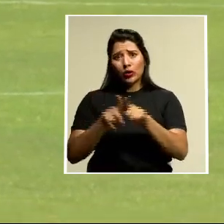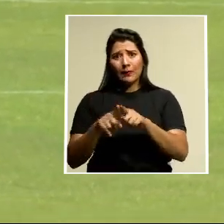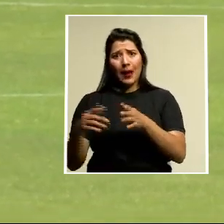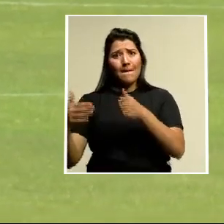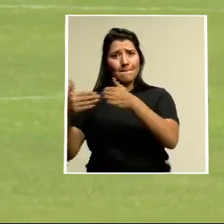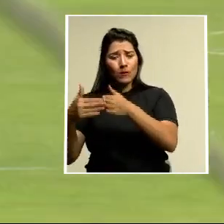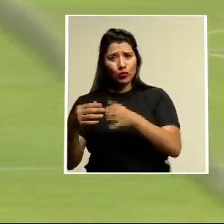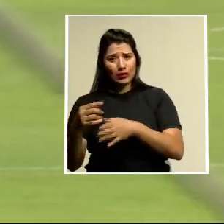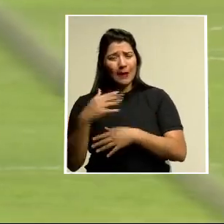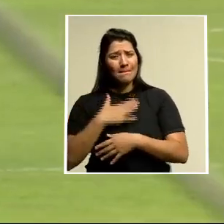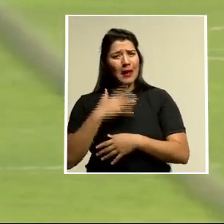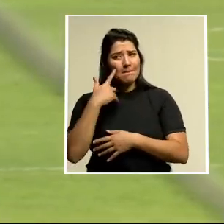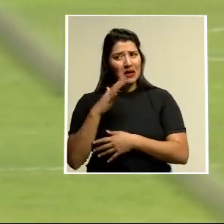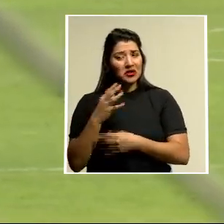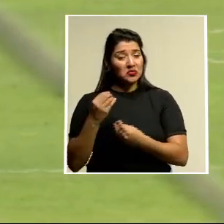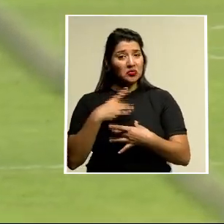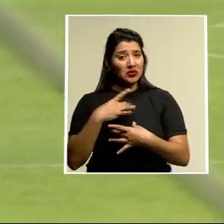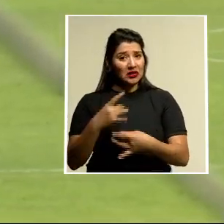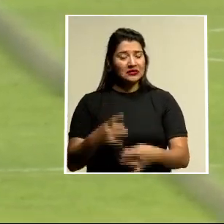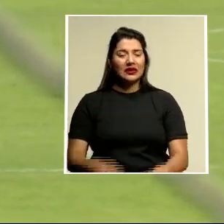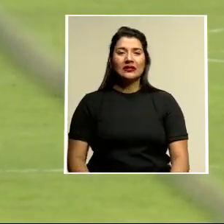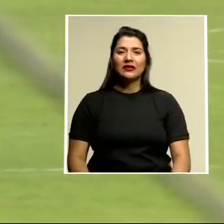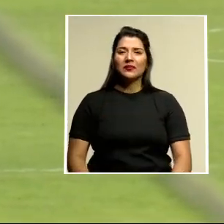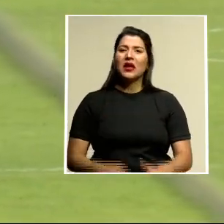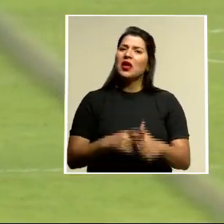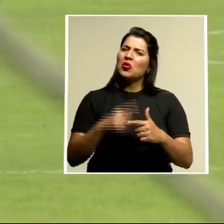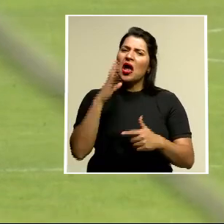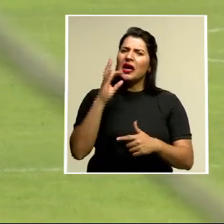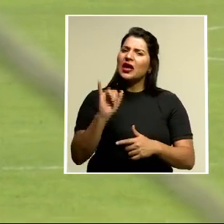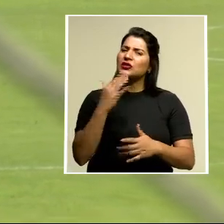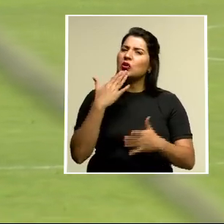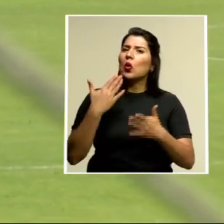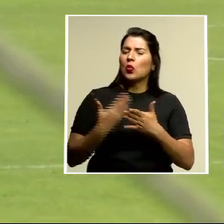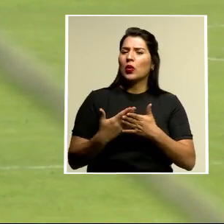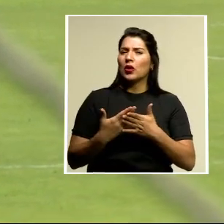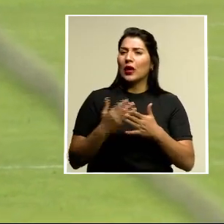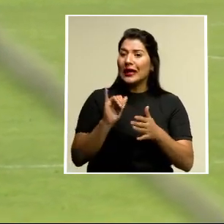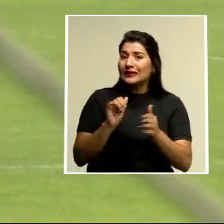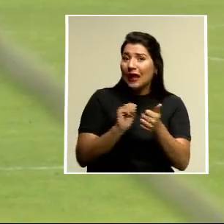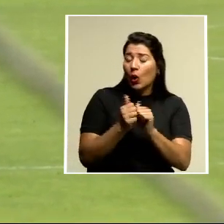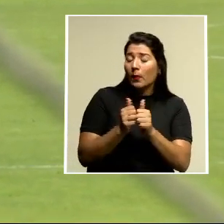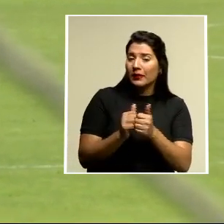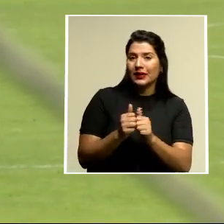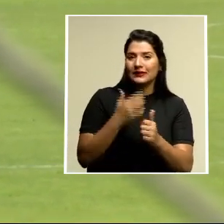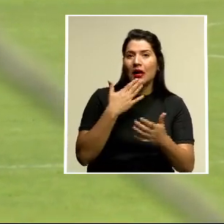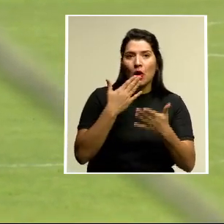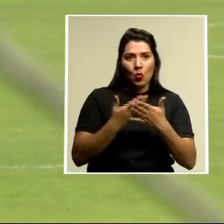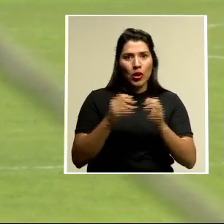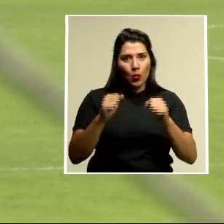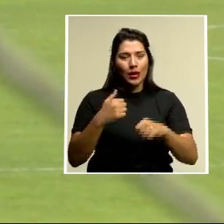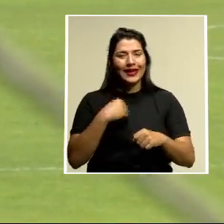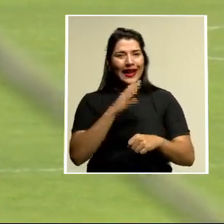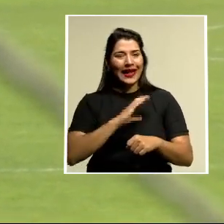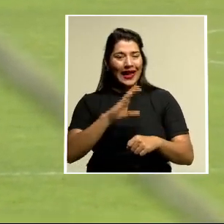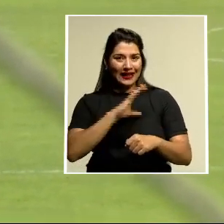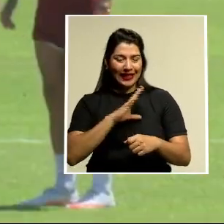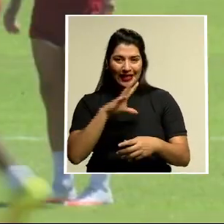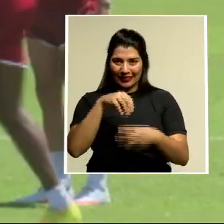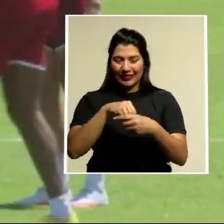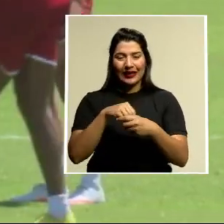es eso lo que nosotros estamos buscando que se dé. Aún no hay un 11 estelar para el lunes contra Guadalupe, pero Suárez cree que esta es una